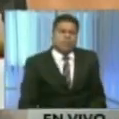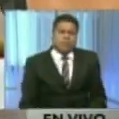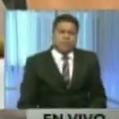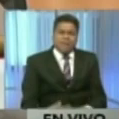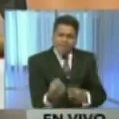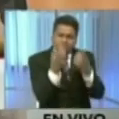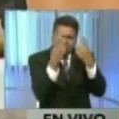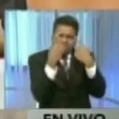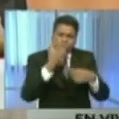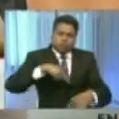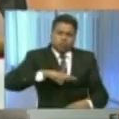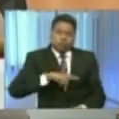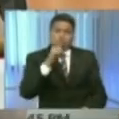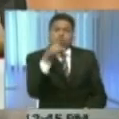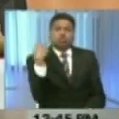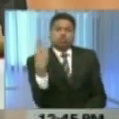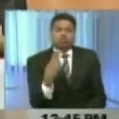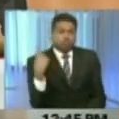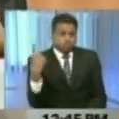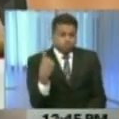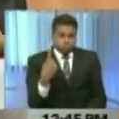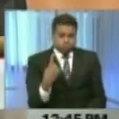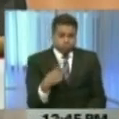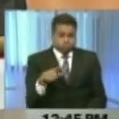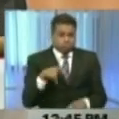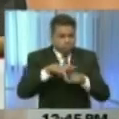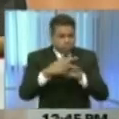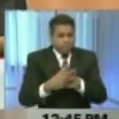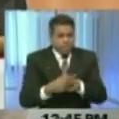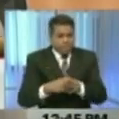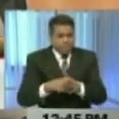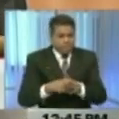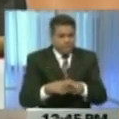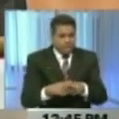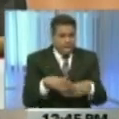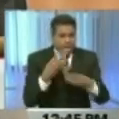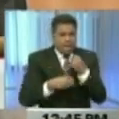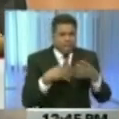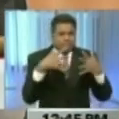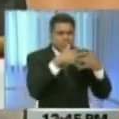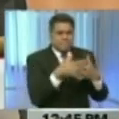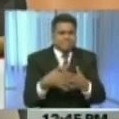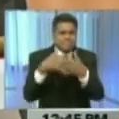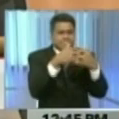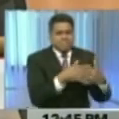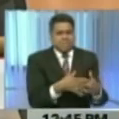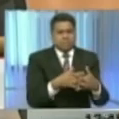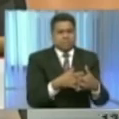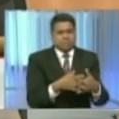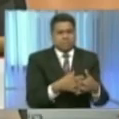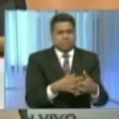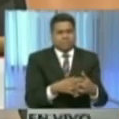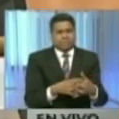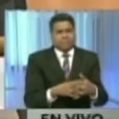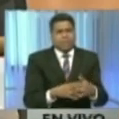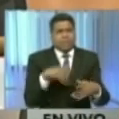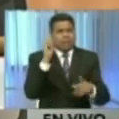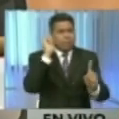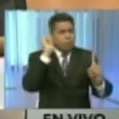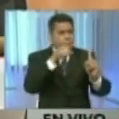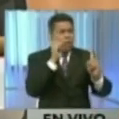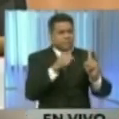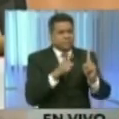Tú solamente eres un instrumento imperial para cometer un cometido, un objetivo, que